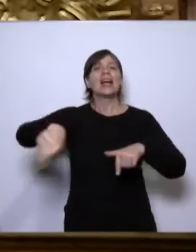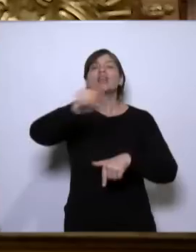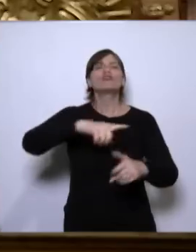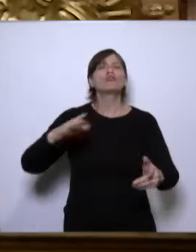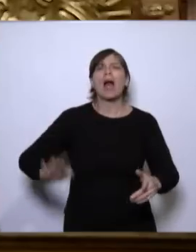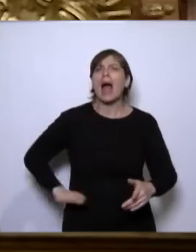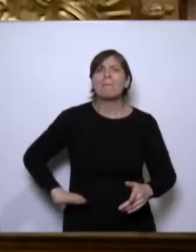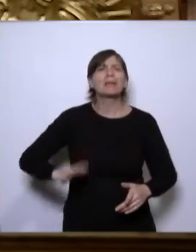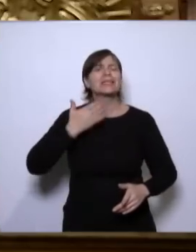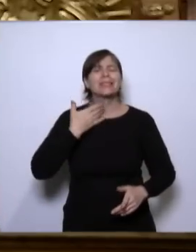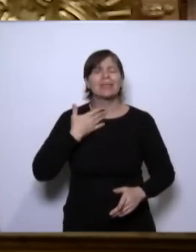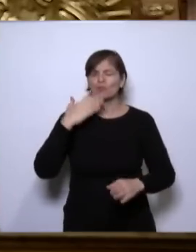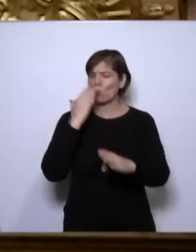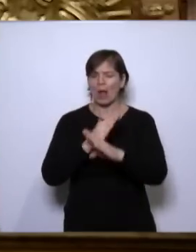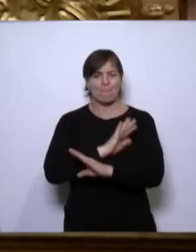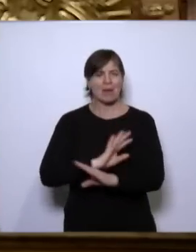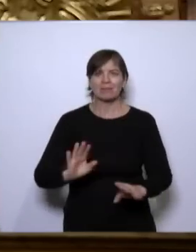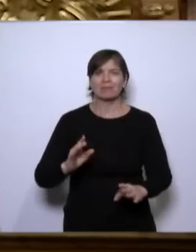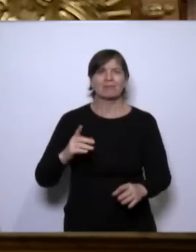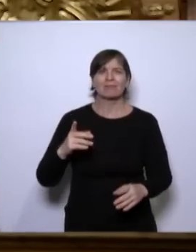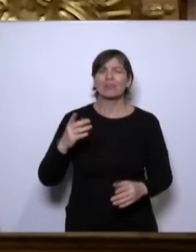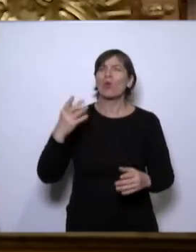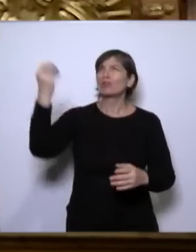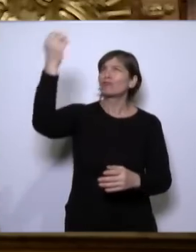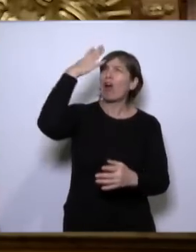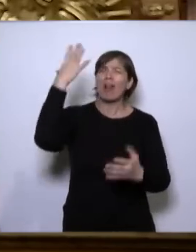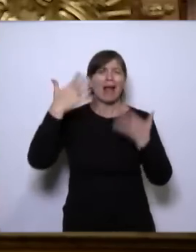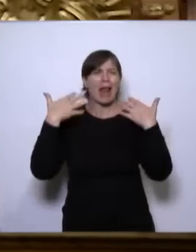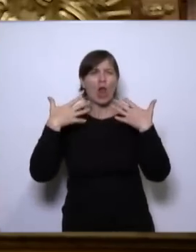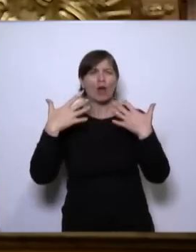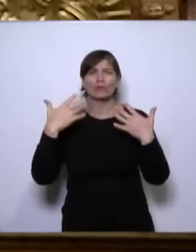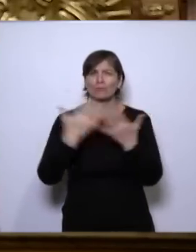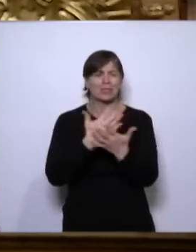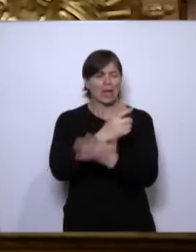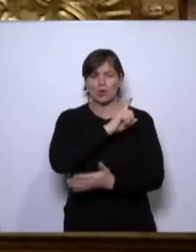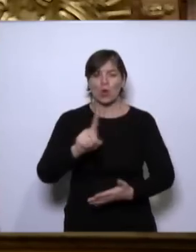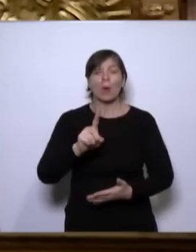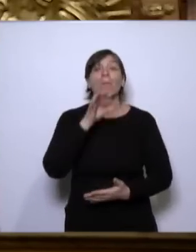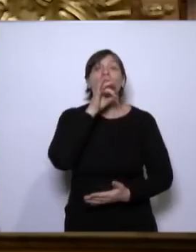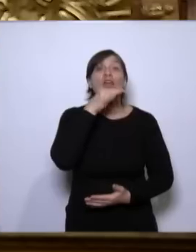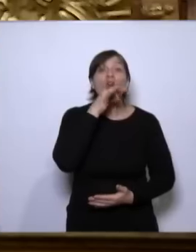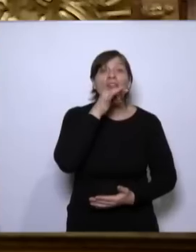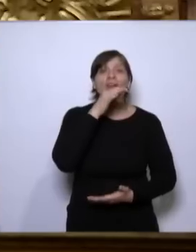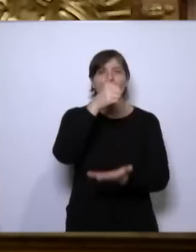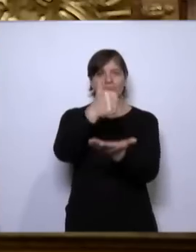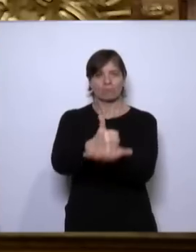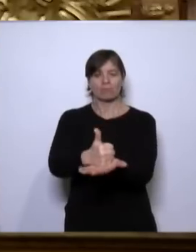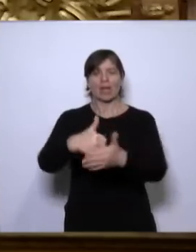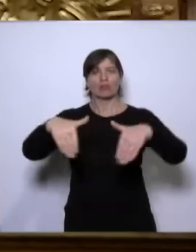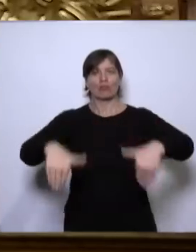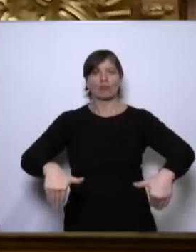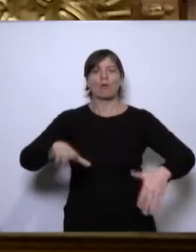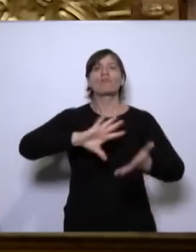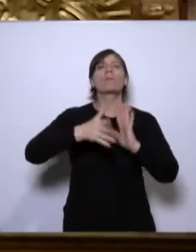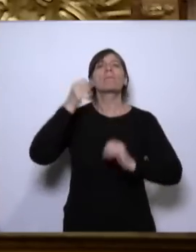padecerán hambre ni sed, ni serán agobiados por el sol o el calor. Porque el Cordero que está en medio del trono será